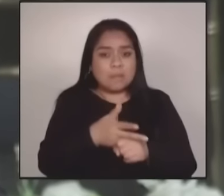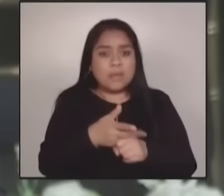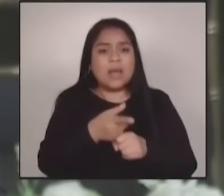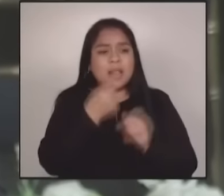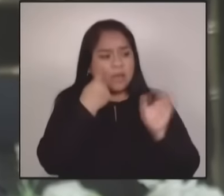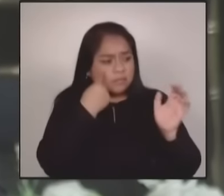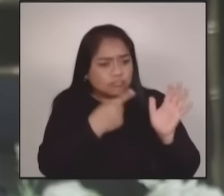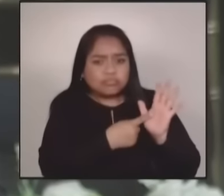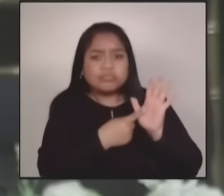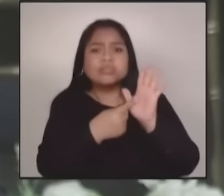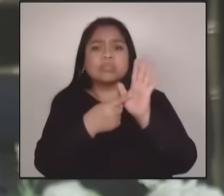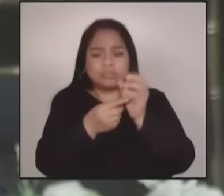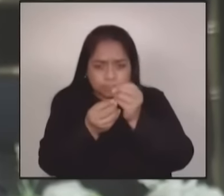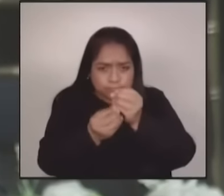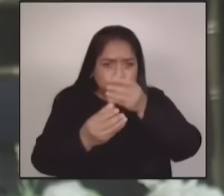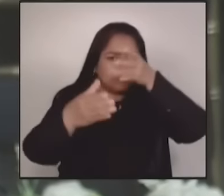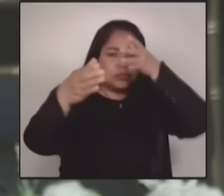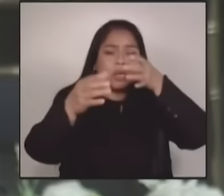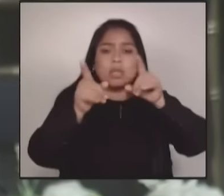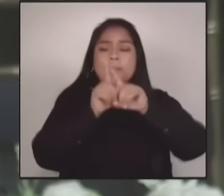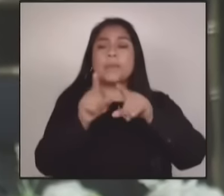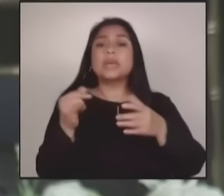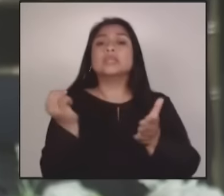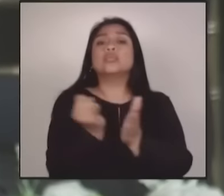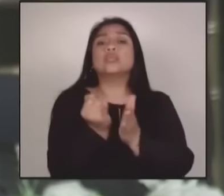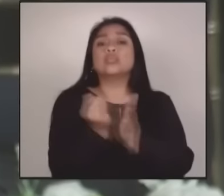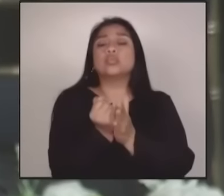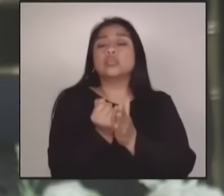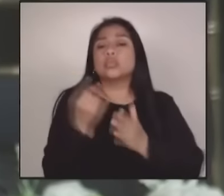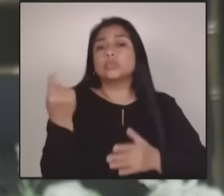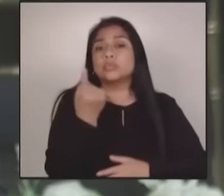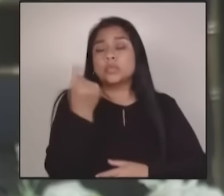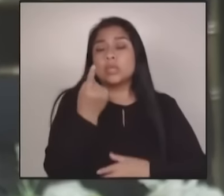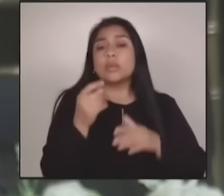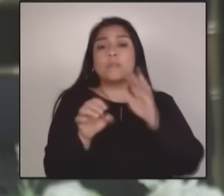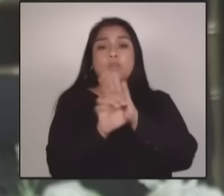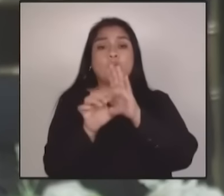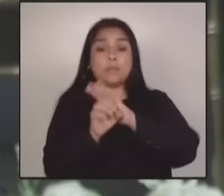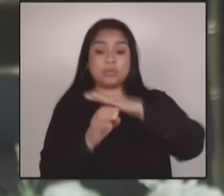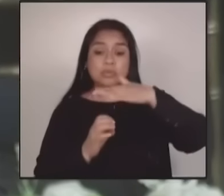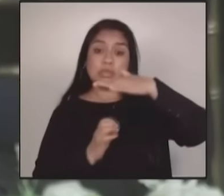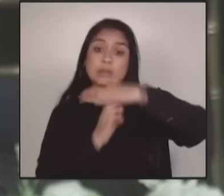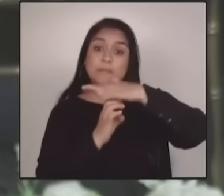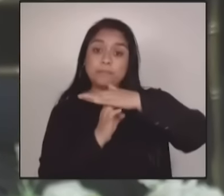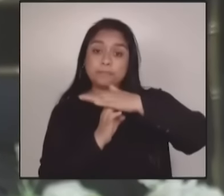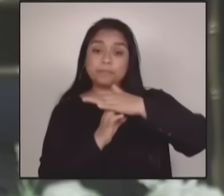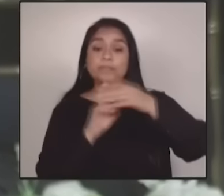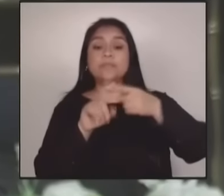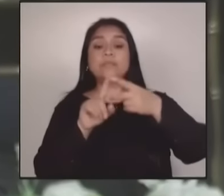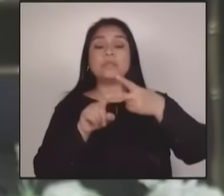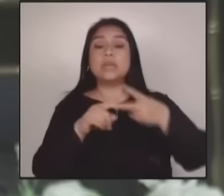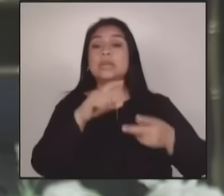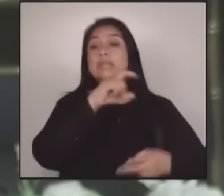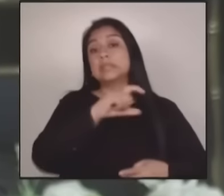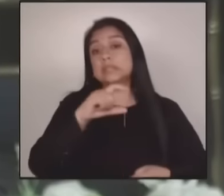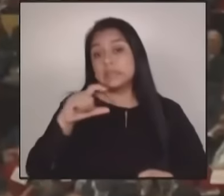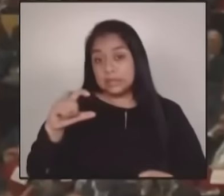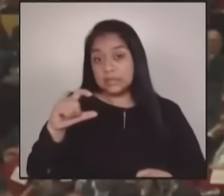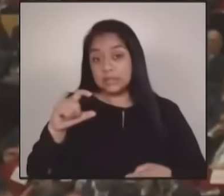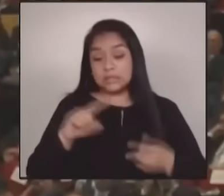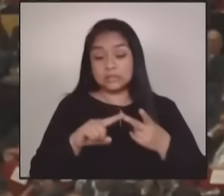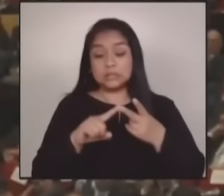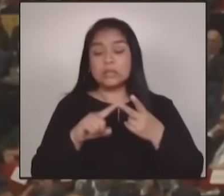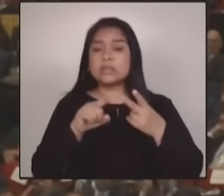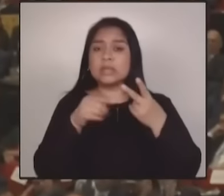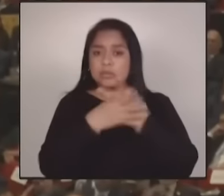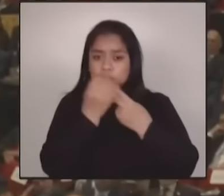sabiduría e instituciones fundamentales como el Tribunal Supremo Electoral y la Corte de Constitucionalidad